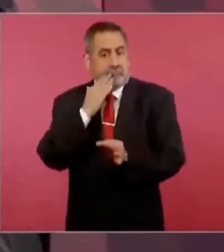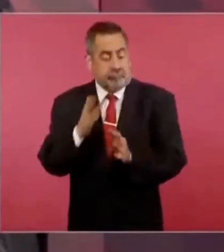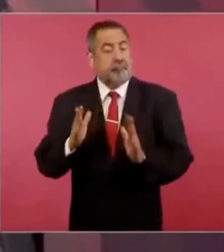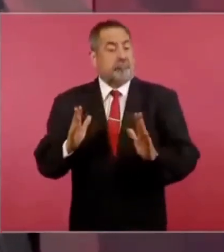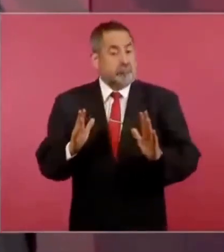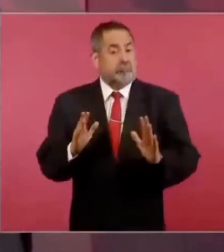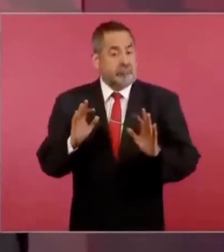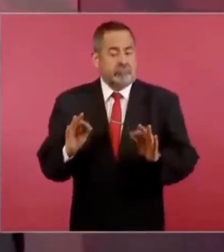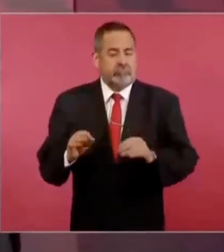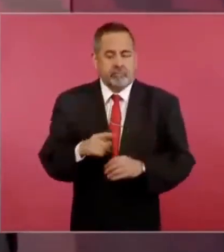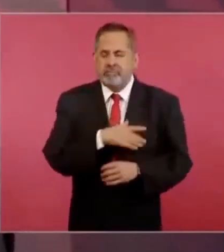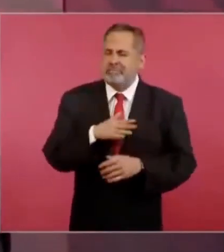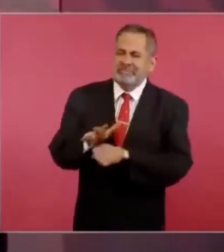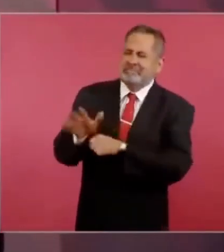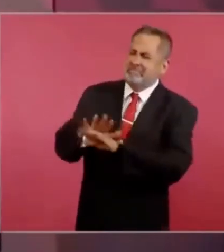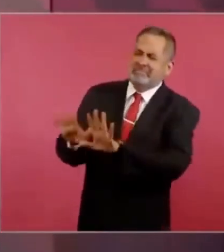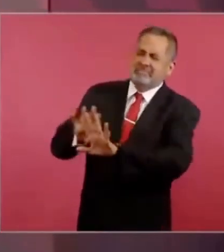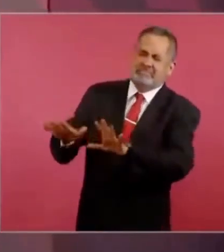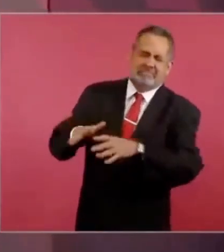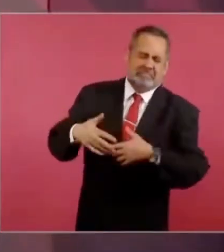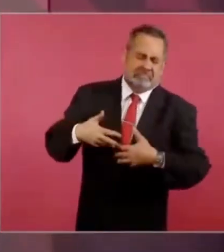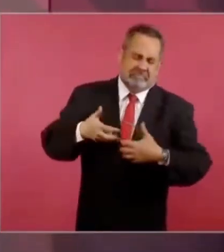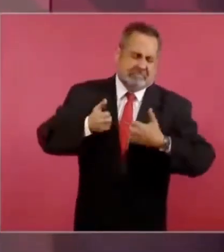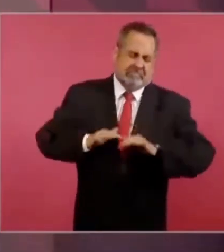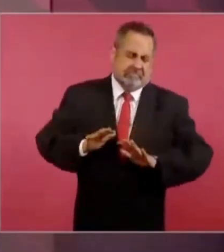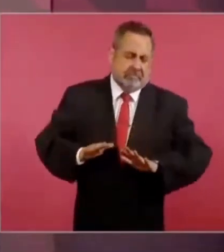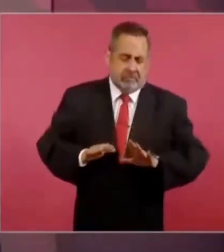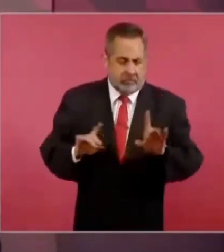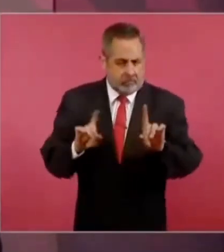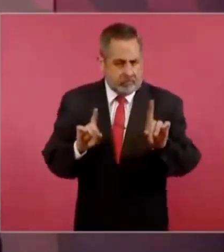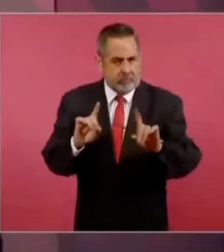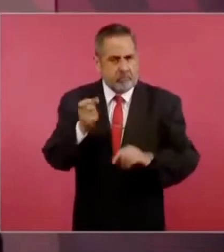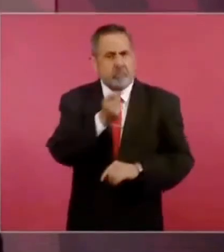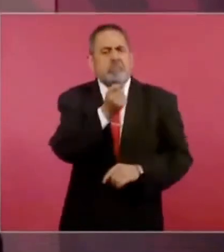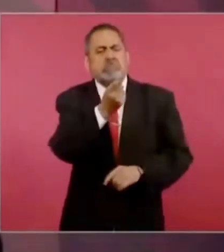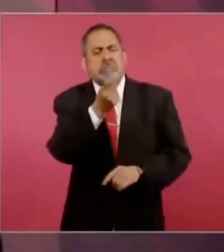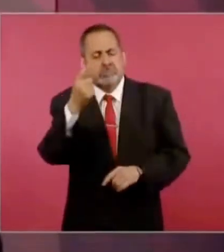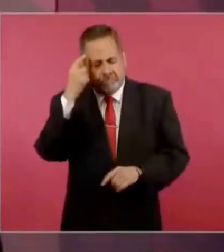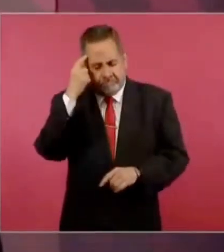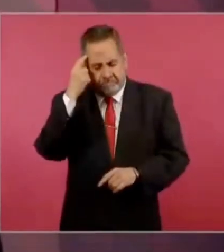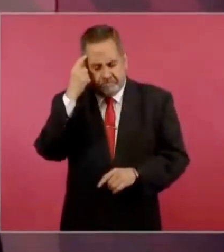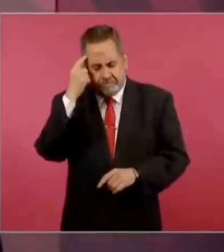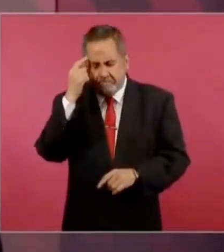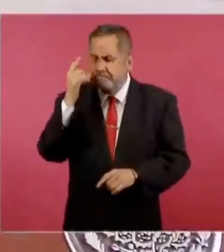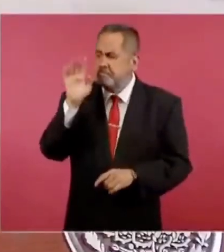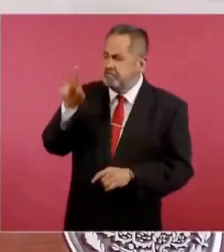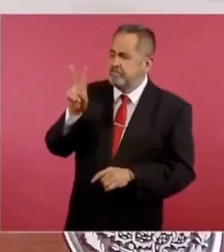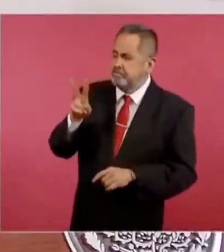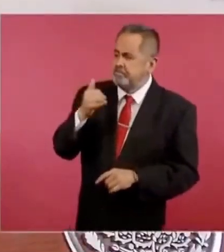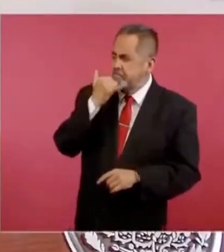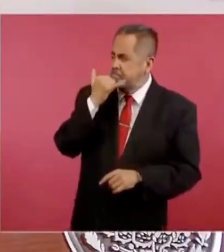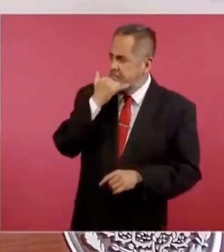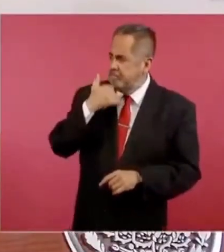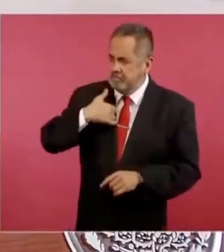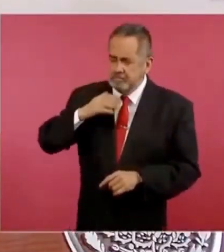no cae en la autocomplacencia y es capaz de decir, estaba yo equivocado.